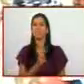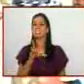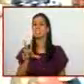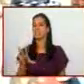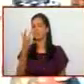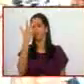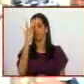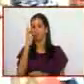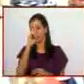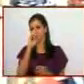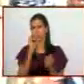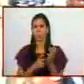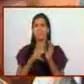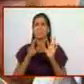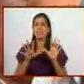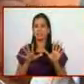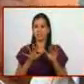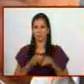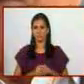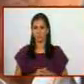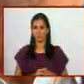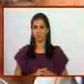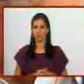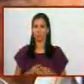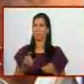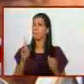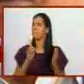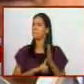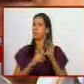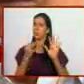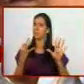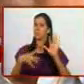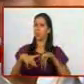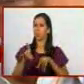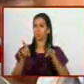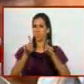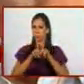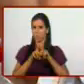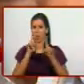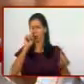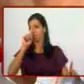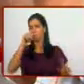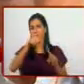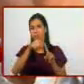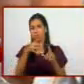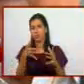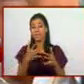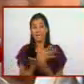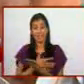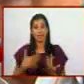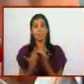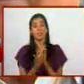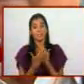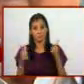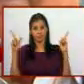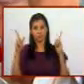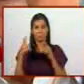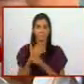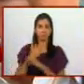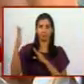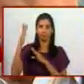febrero de 2010. Así como en 1811 la meta era ser independiente de España,